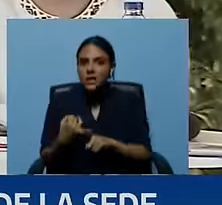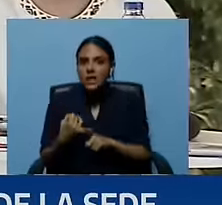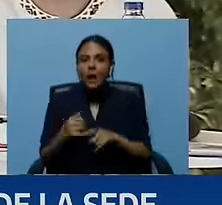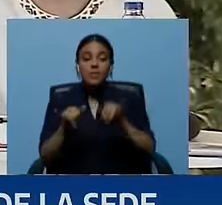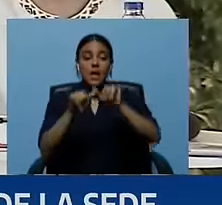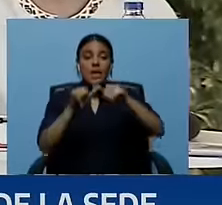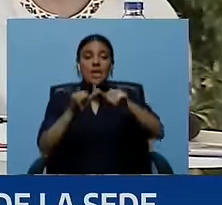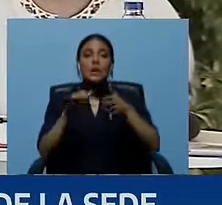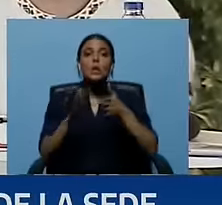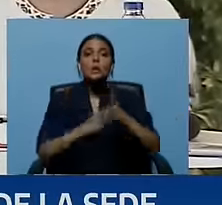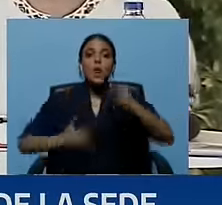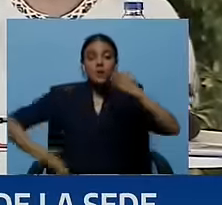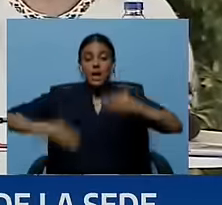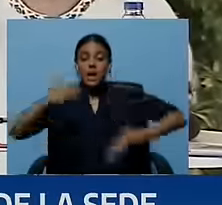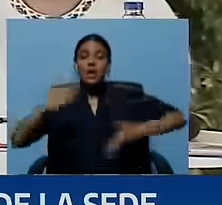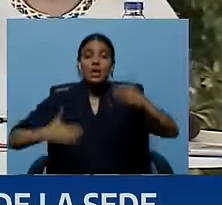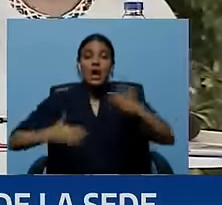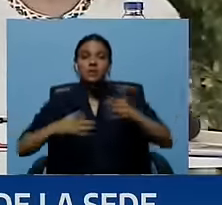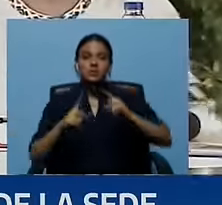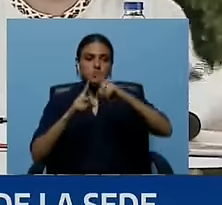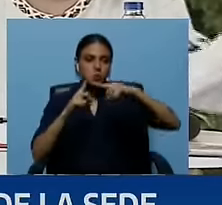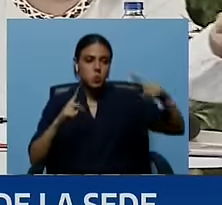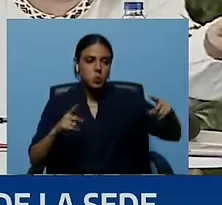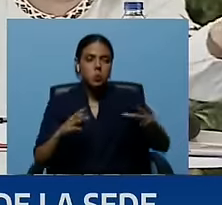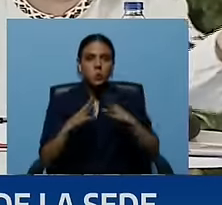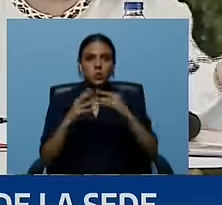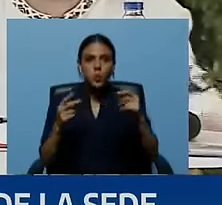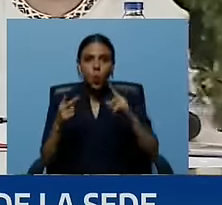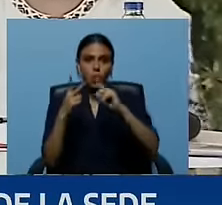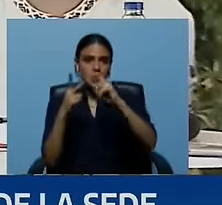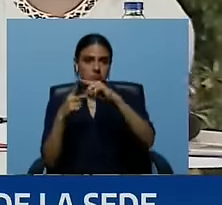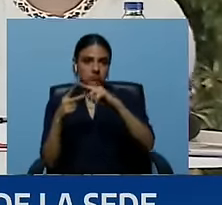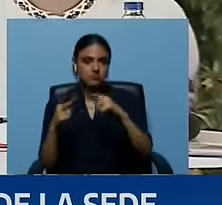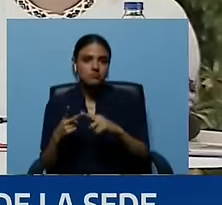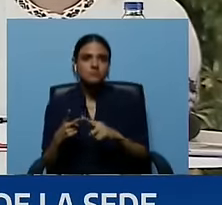Ingeniería de robótica y automatización. Eso es lo que le gusta aquí a los robóticos.